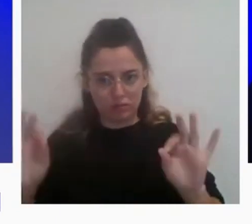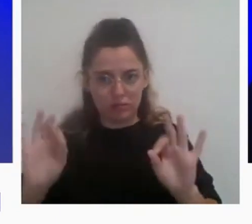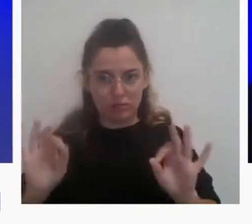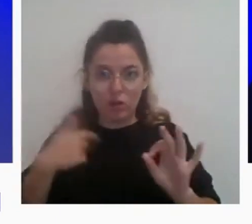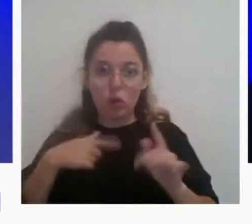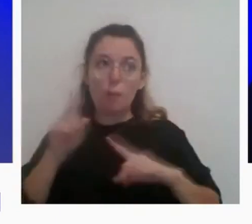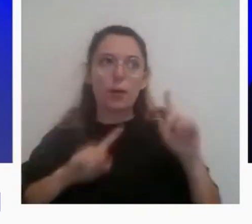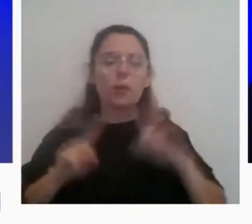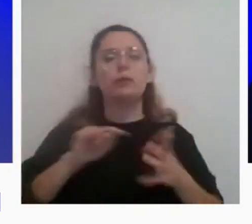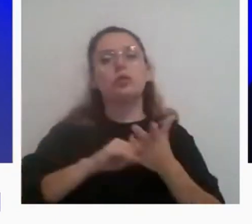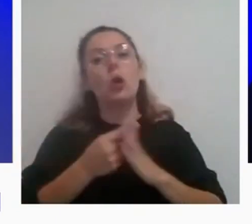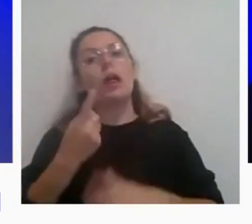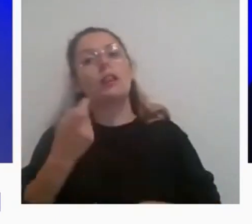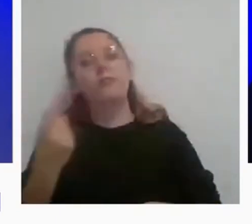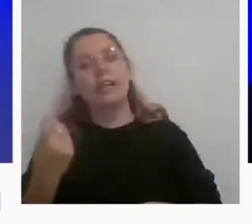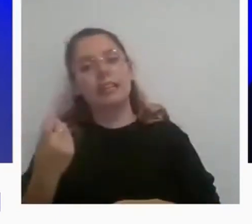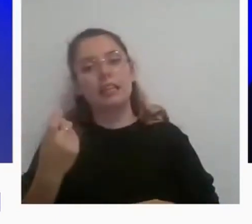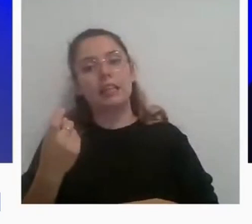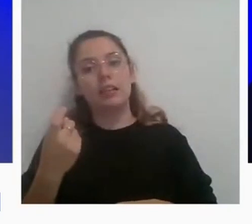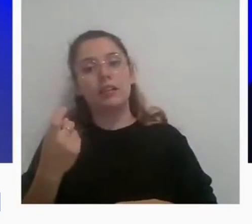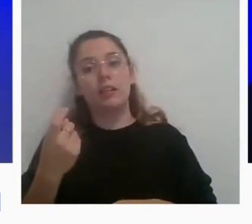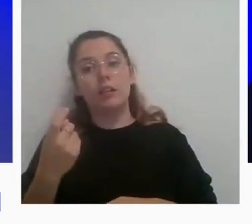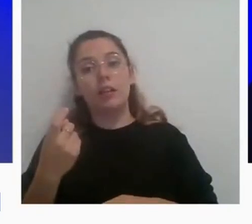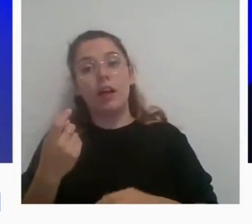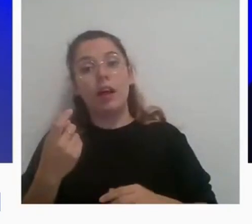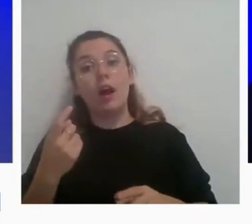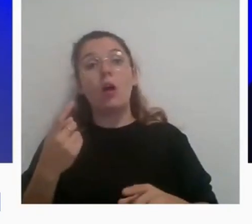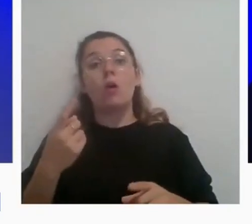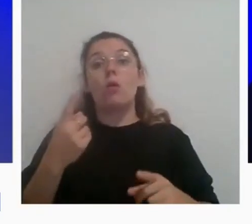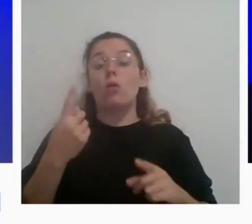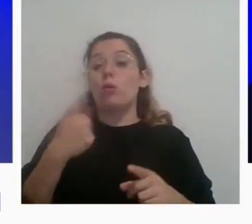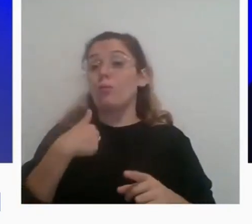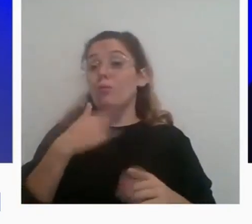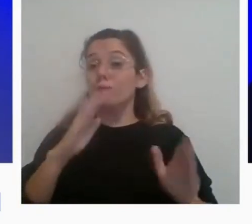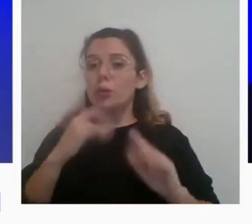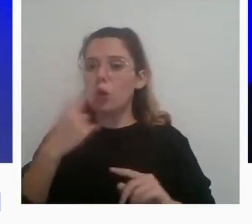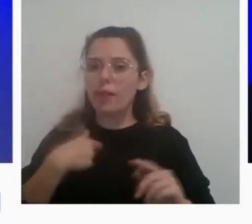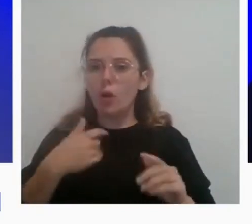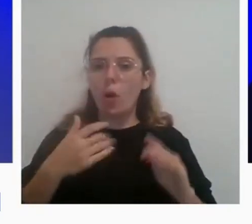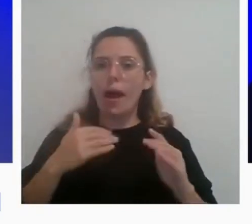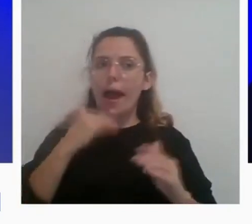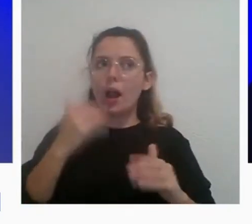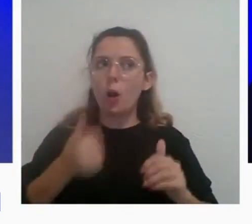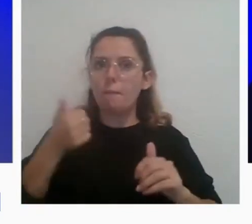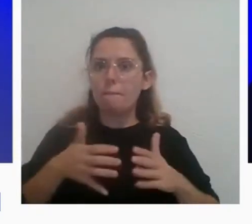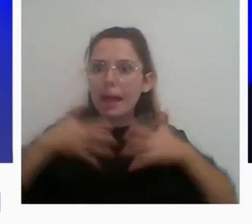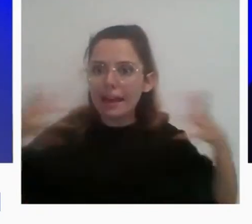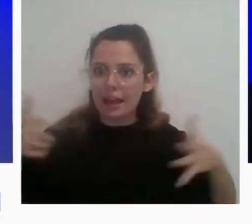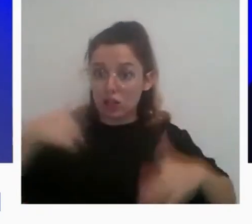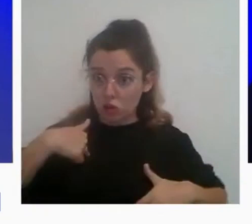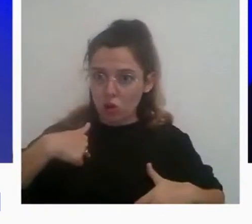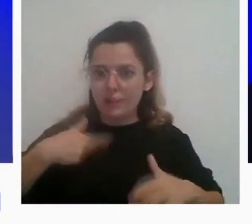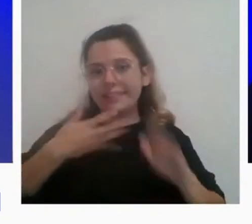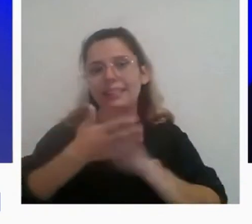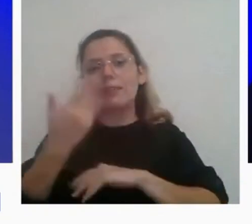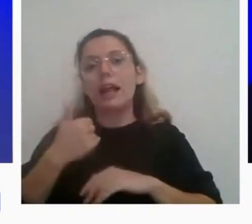el poder hacer algo, como decía, más grande que yo mismo quiere decir dejar algo que se pueda continuar, algo grande en el que colaboren muchas personas y sobre